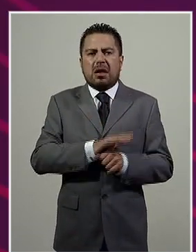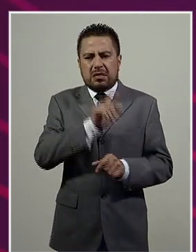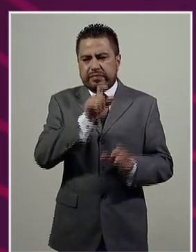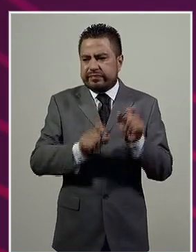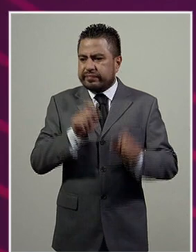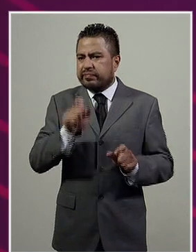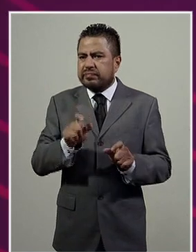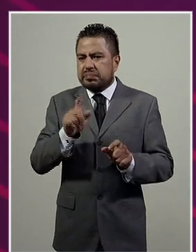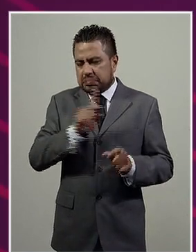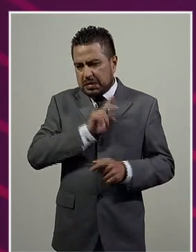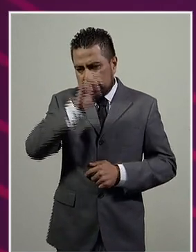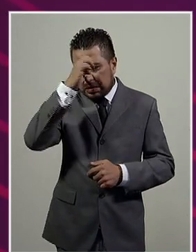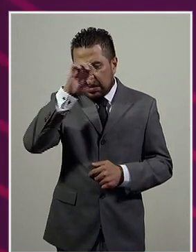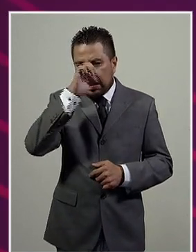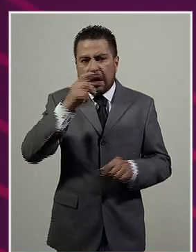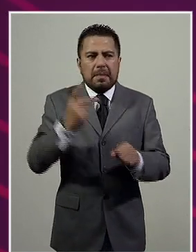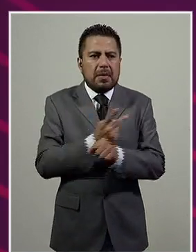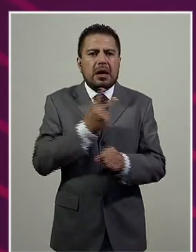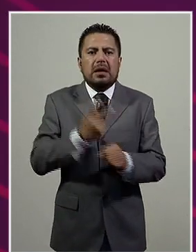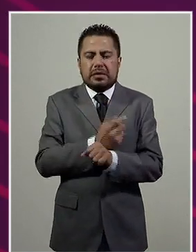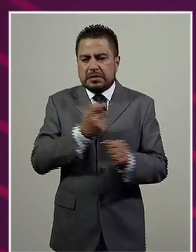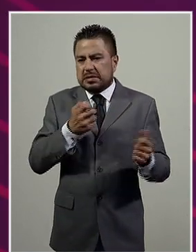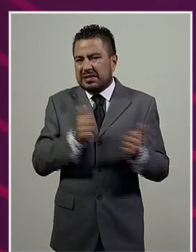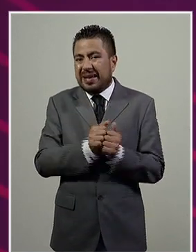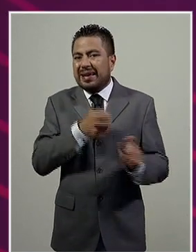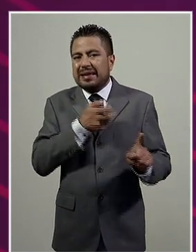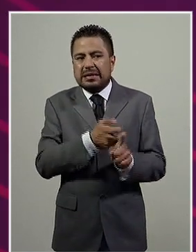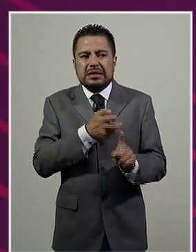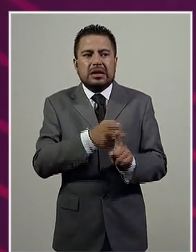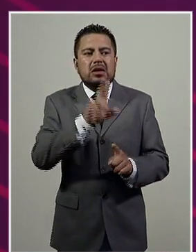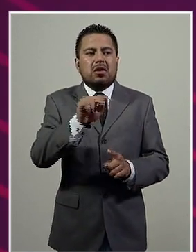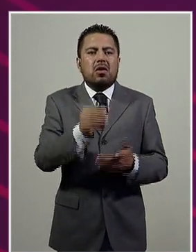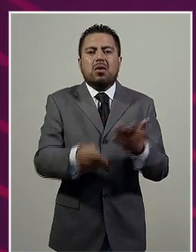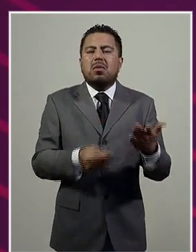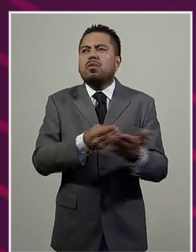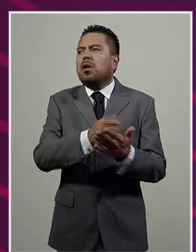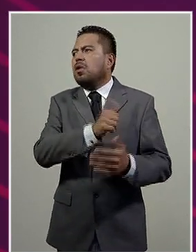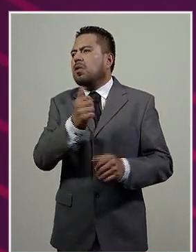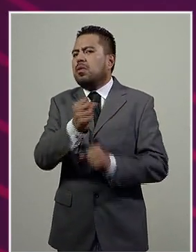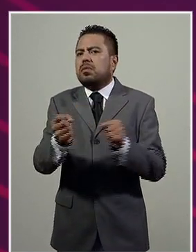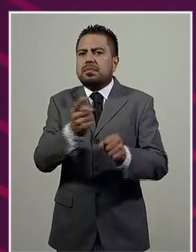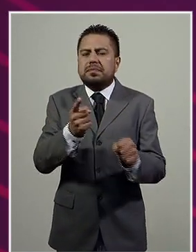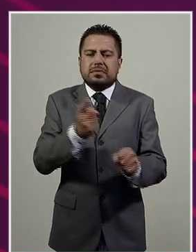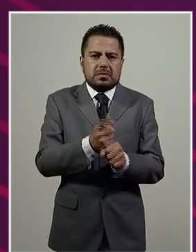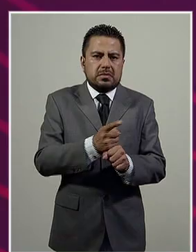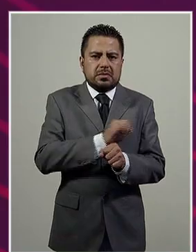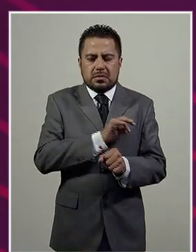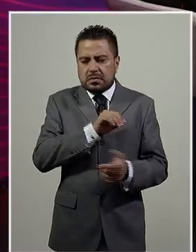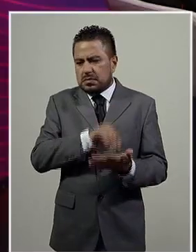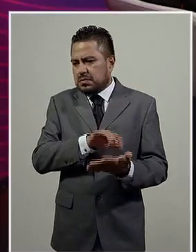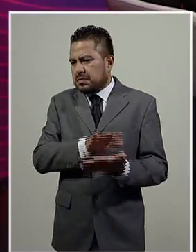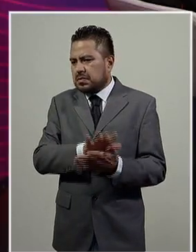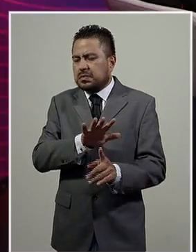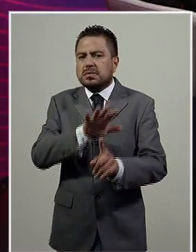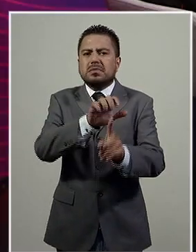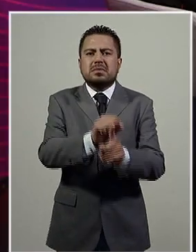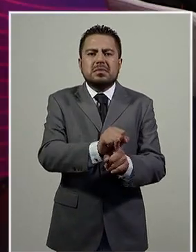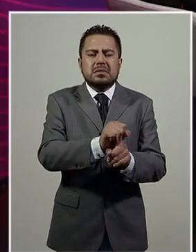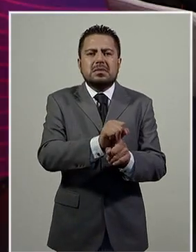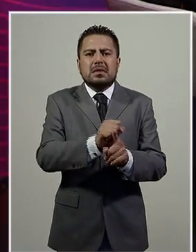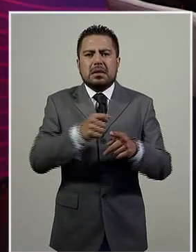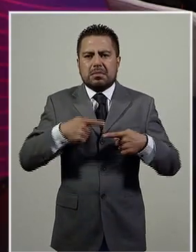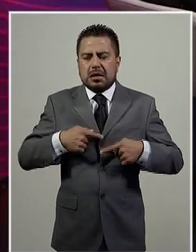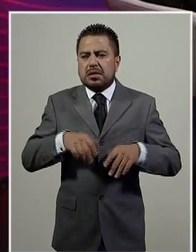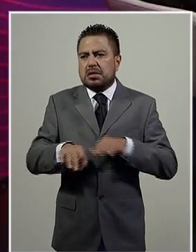estereotipo, en mi experiencia me ha pasado esto, entonces ya no le das una oportunidad a otra persona que tienes ya catalogada de llegar a tu fuerza